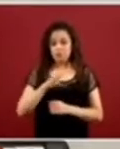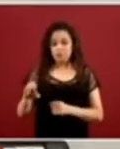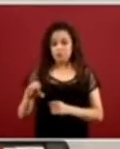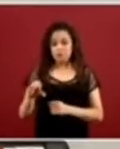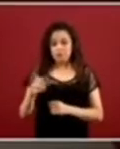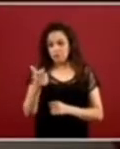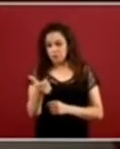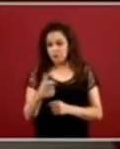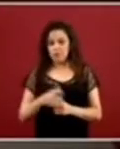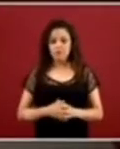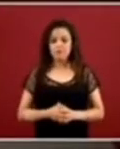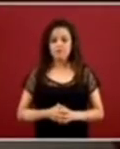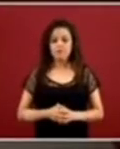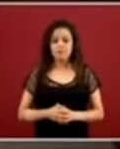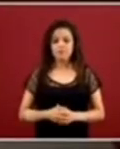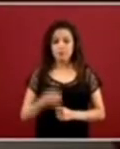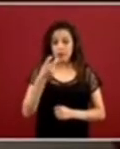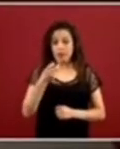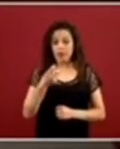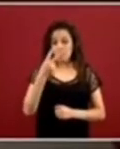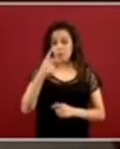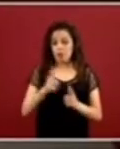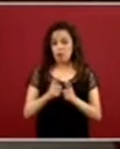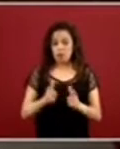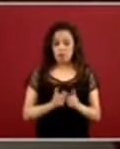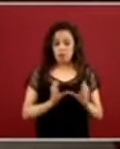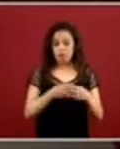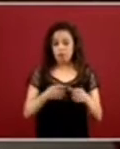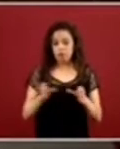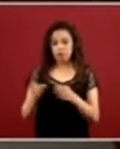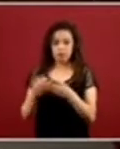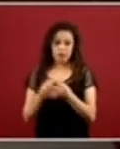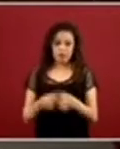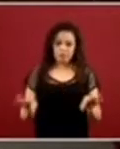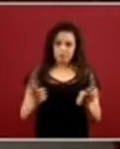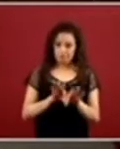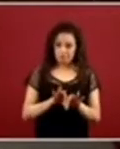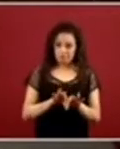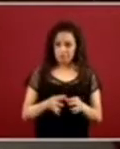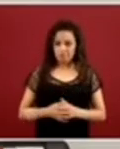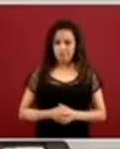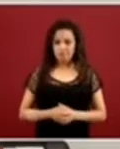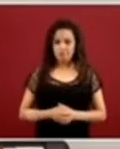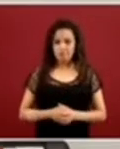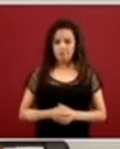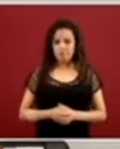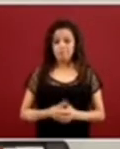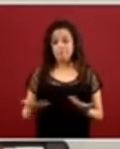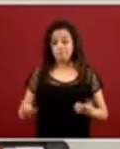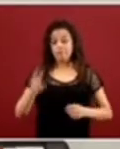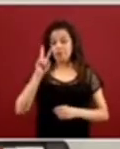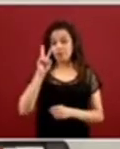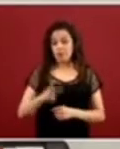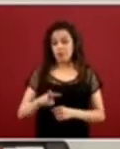26,600 pesos, que digamos son los 2 grupos más grandes. Ahora, sí insisto que este